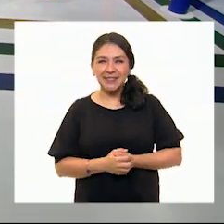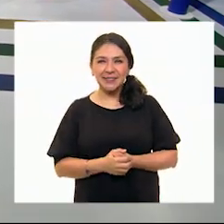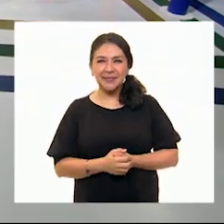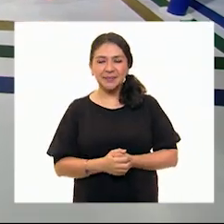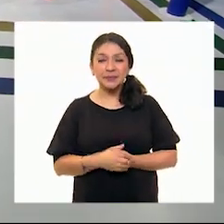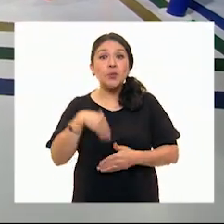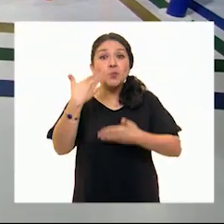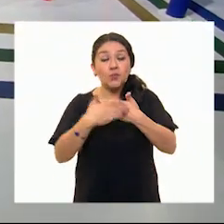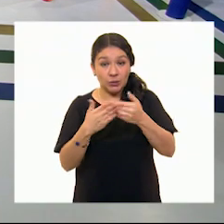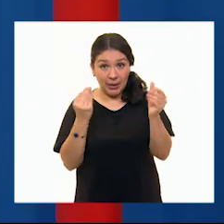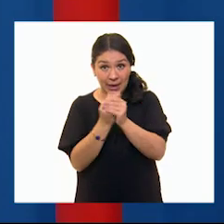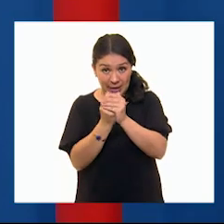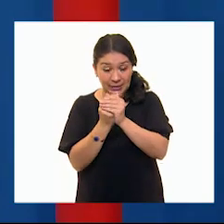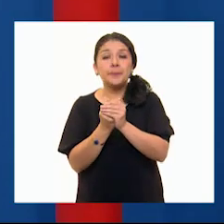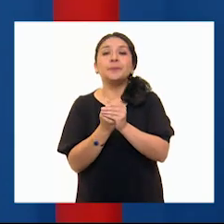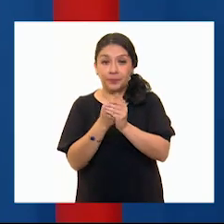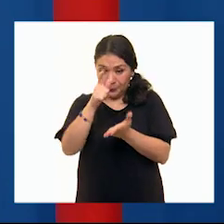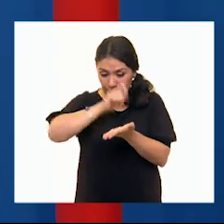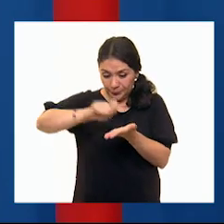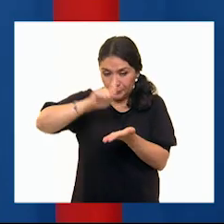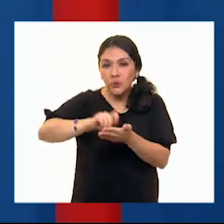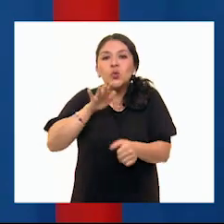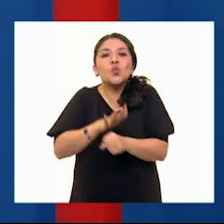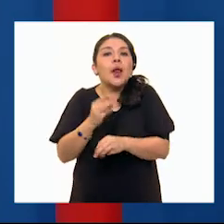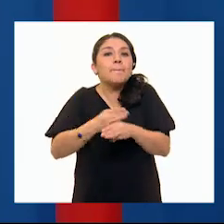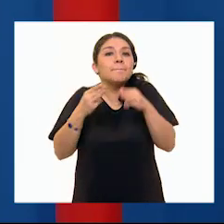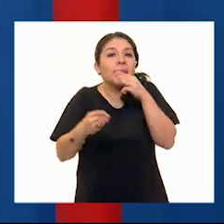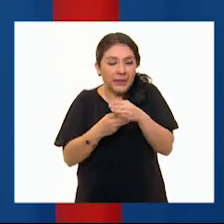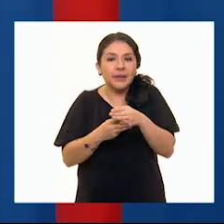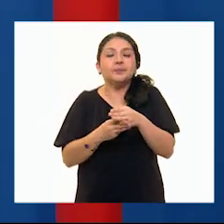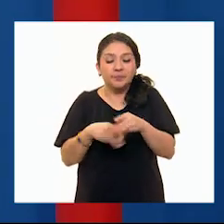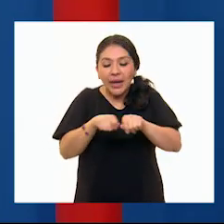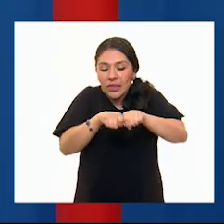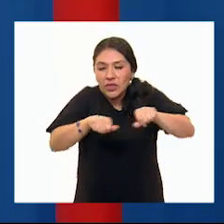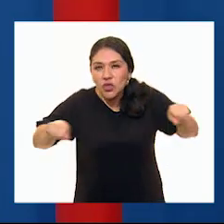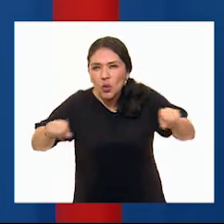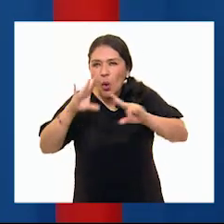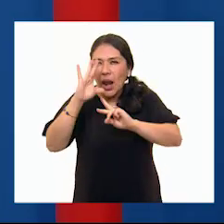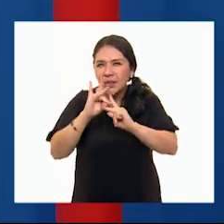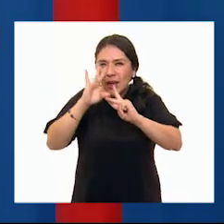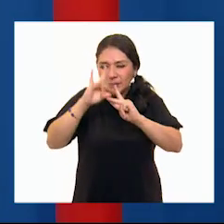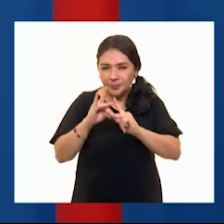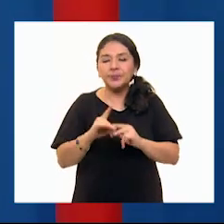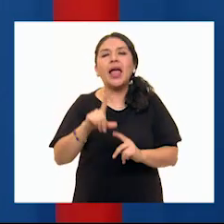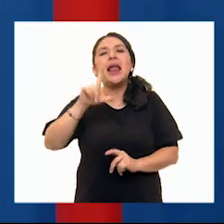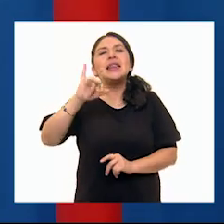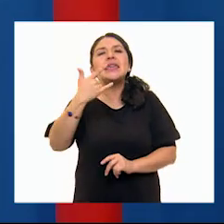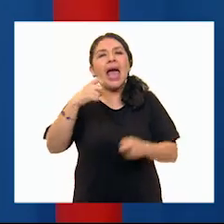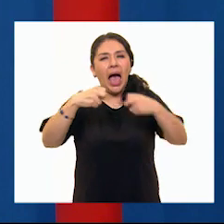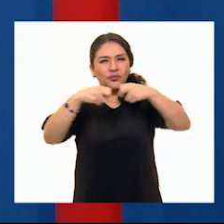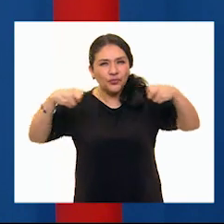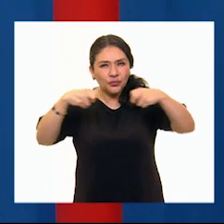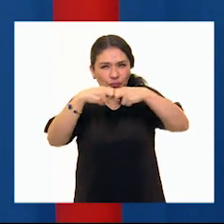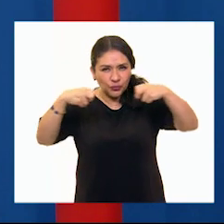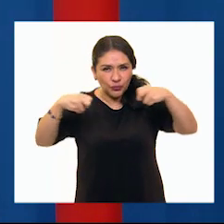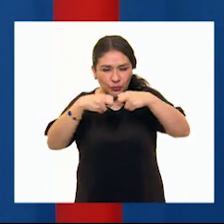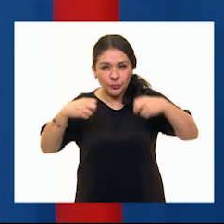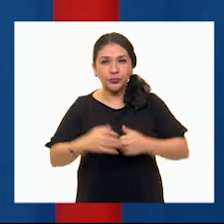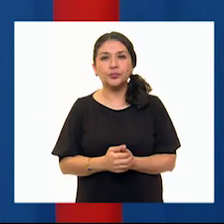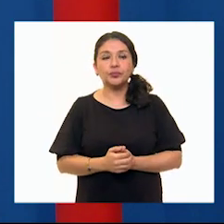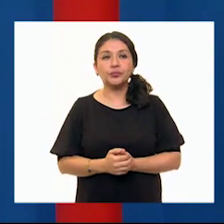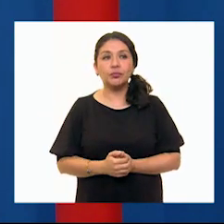Para la próxima sesión, anota, por favor, una cinta adhesiva, ligas o resorte pequeño, seis